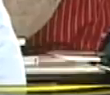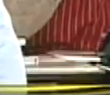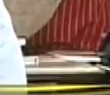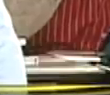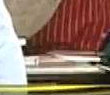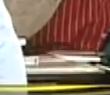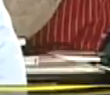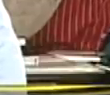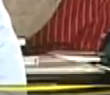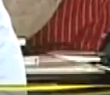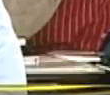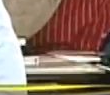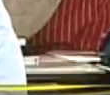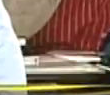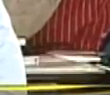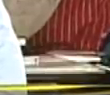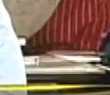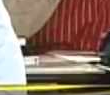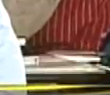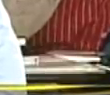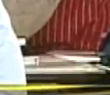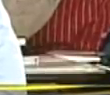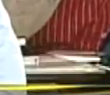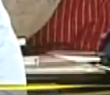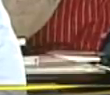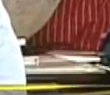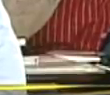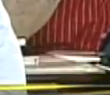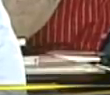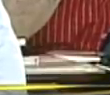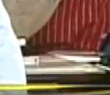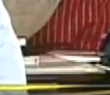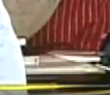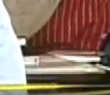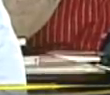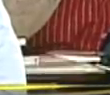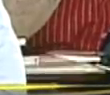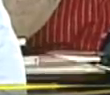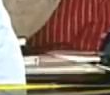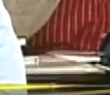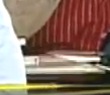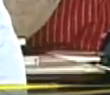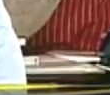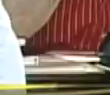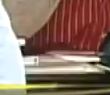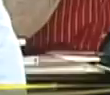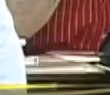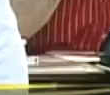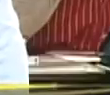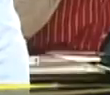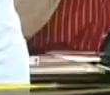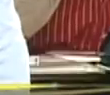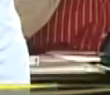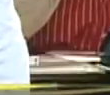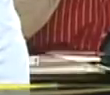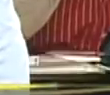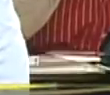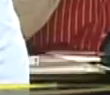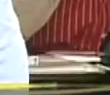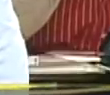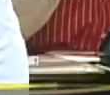los trabajadores que hizo la revolución bolivariana, que hizo el profesor Aristóbulo Isturiz, sus quirófanos 3 años sin operar porque